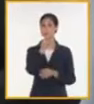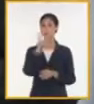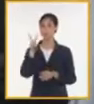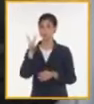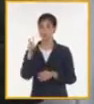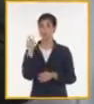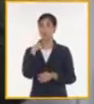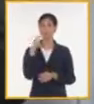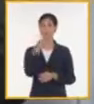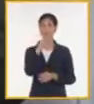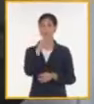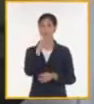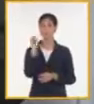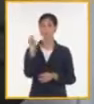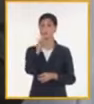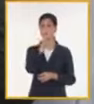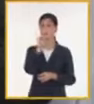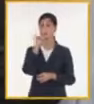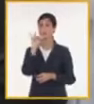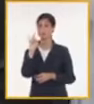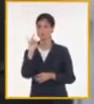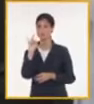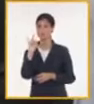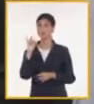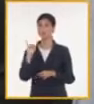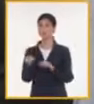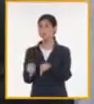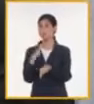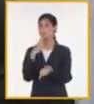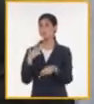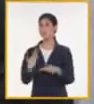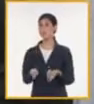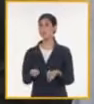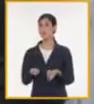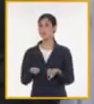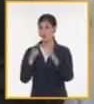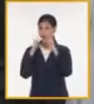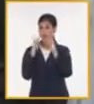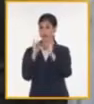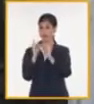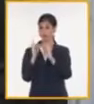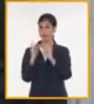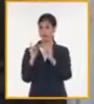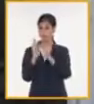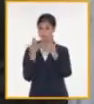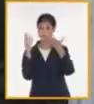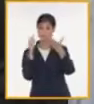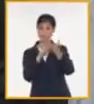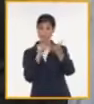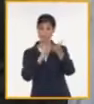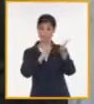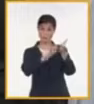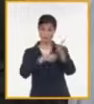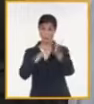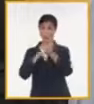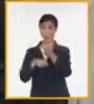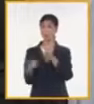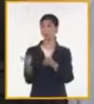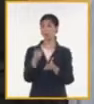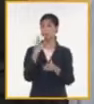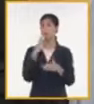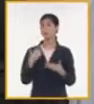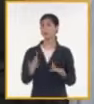migratoria y quisiera leer textualmente lo que ahí acordamos las partes desalentar